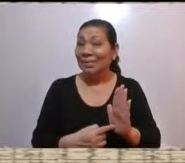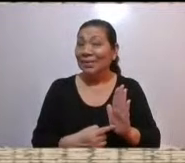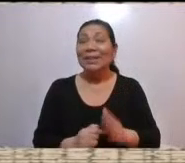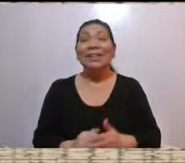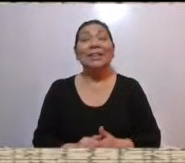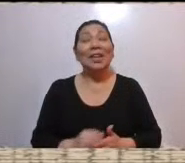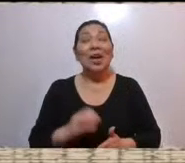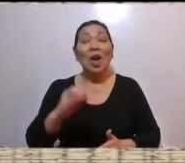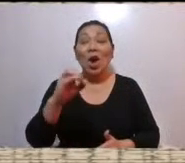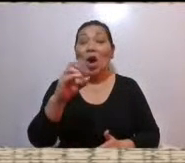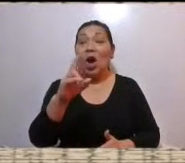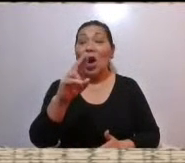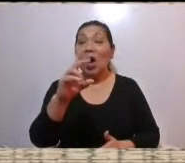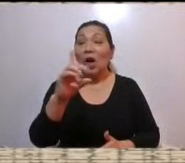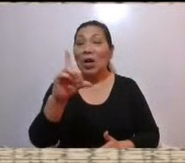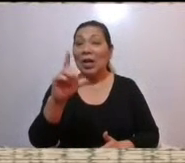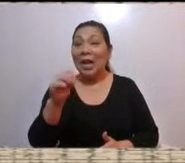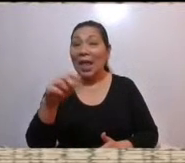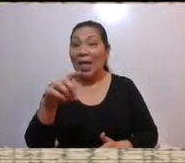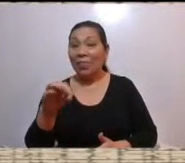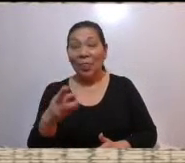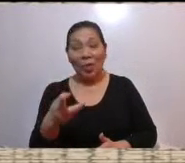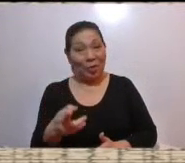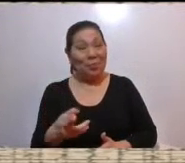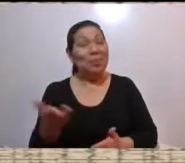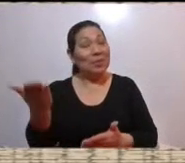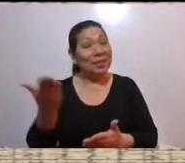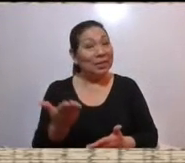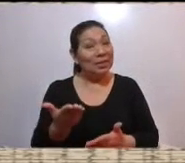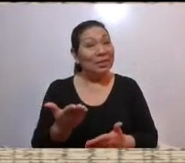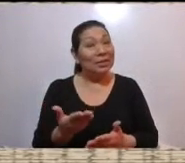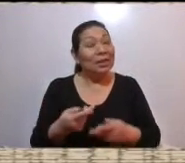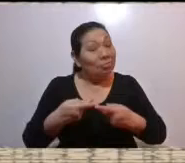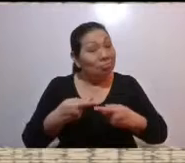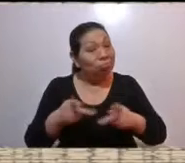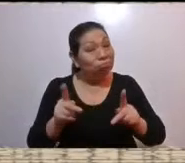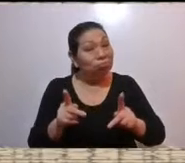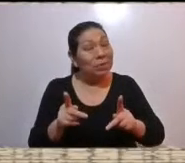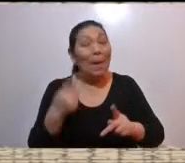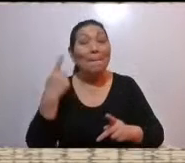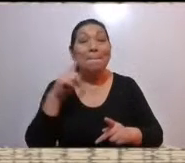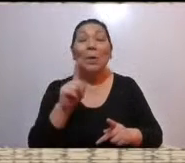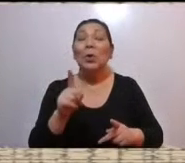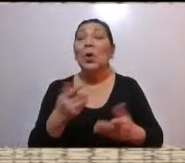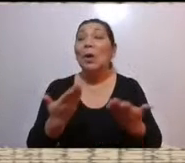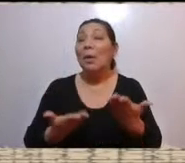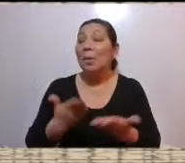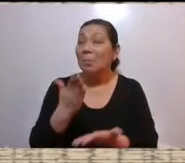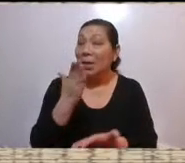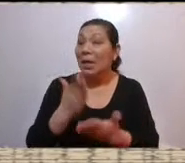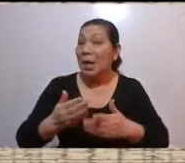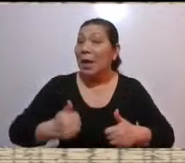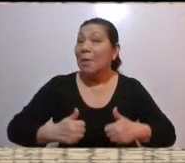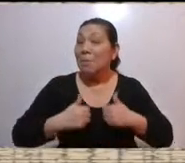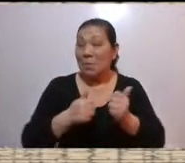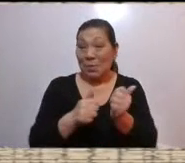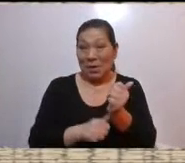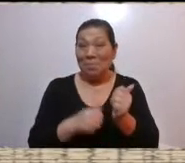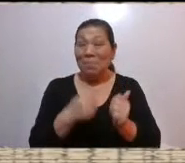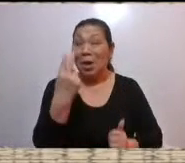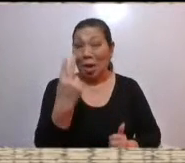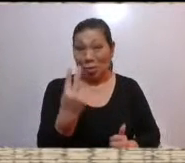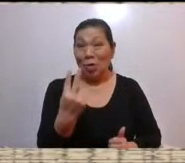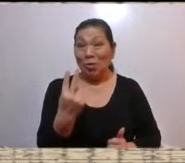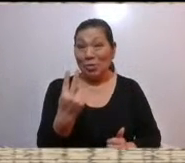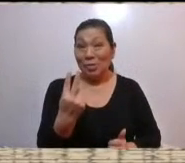de relieve el doctor Orlando, en este fallo el Tribunal Constitucional extiende los alcances de la situación en la que están viviendo